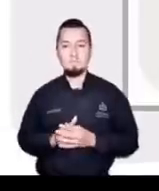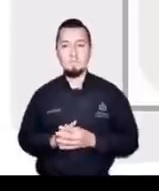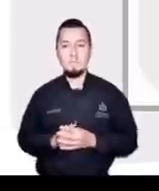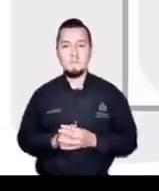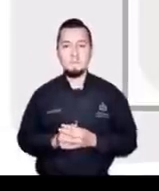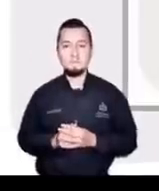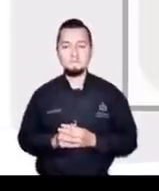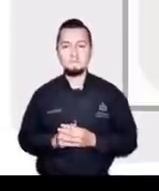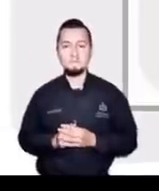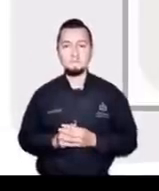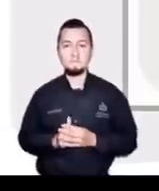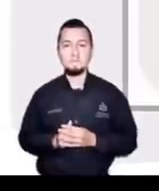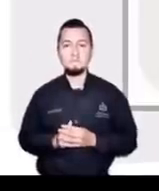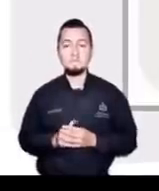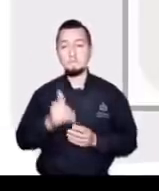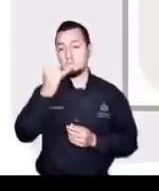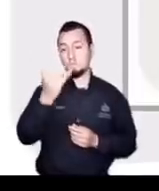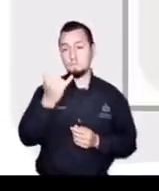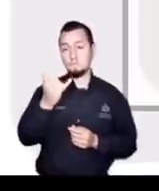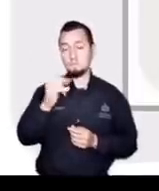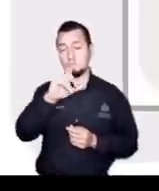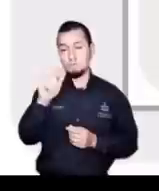Les voy a platicar un poquito acerca de los